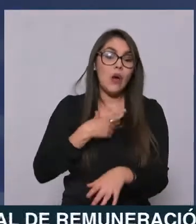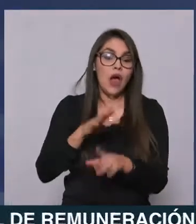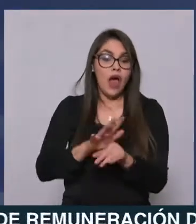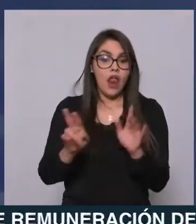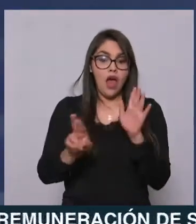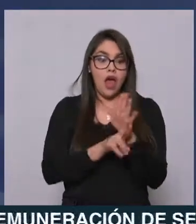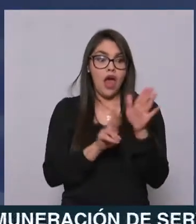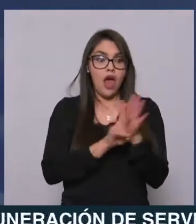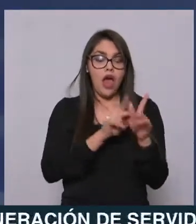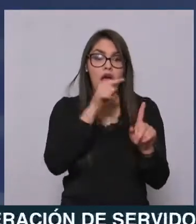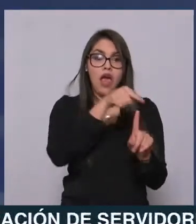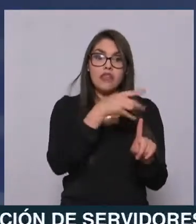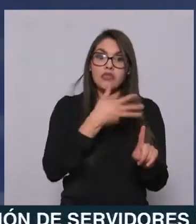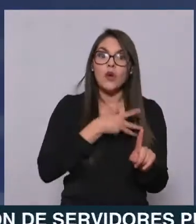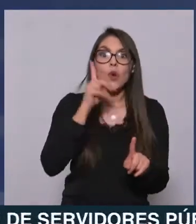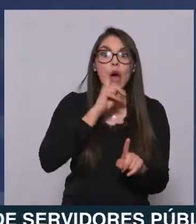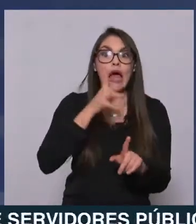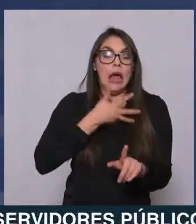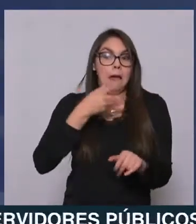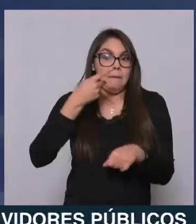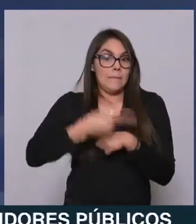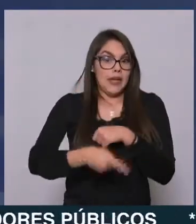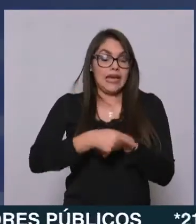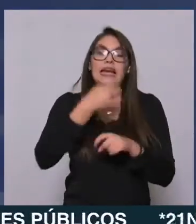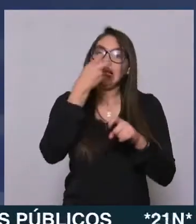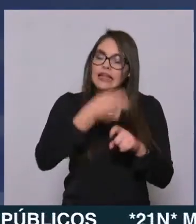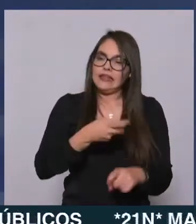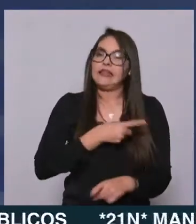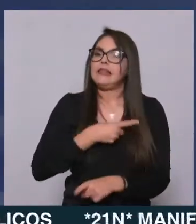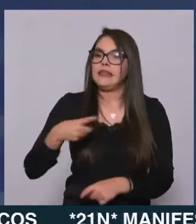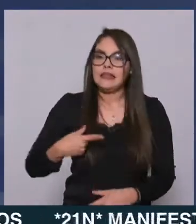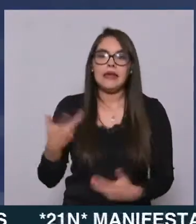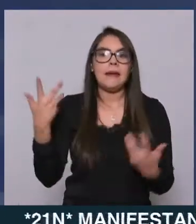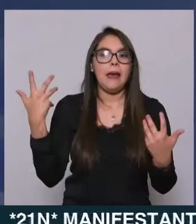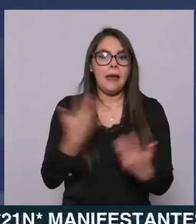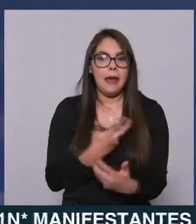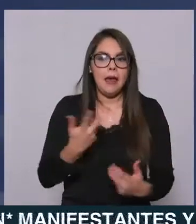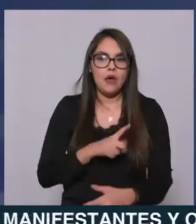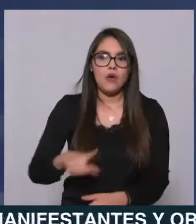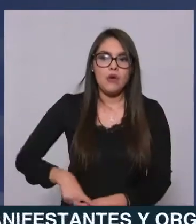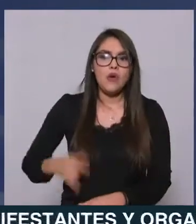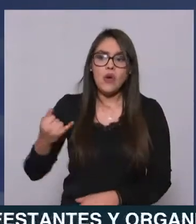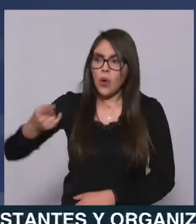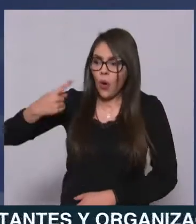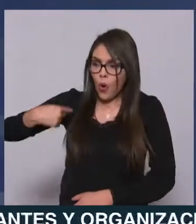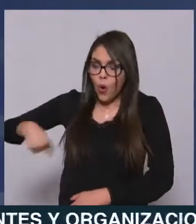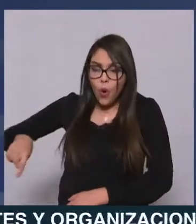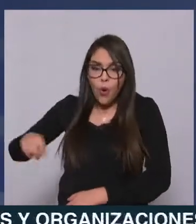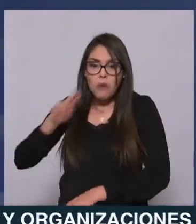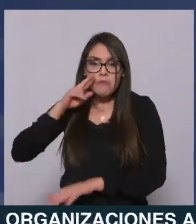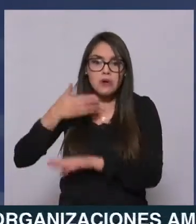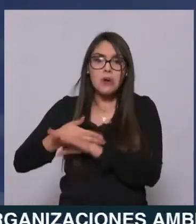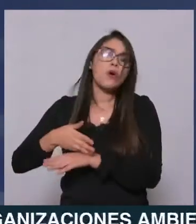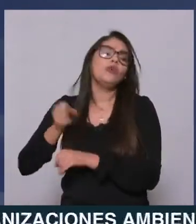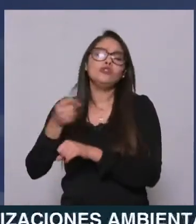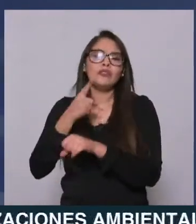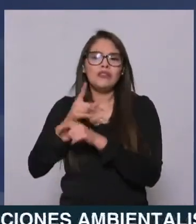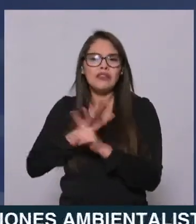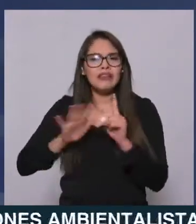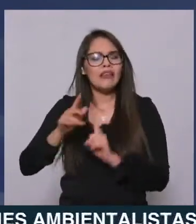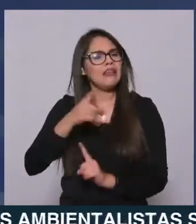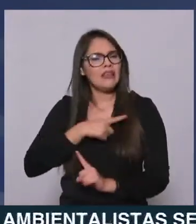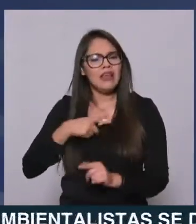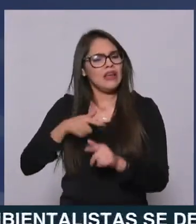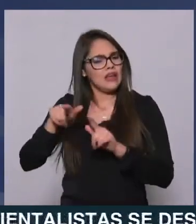indicando las mujeres están en peligro. Eso tienen que estar haciendo las autoridades y la sociedad tenemos que estar coadyuvando, tenemos que estar trabajando